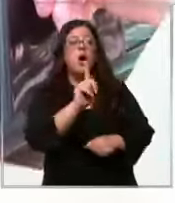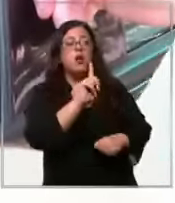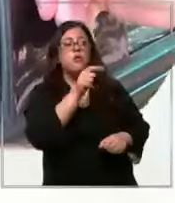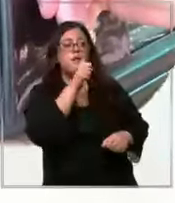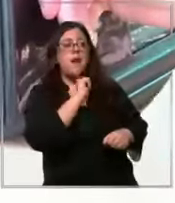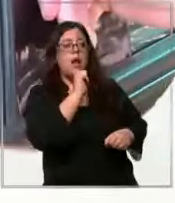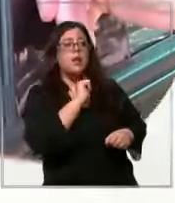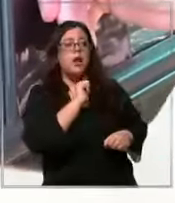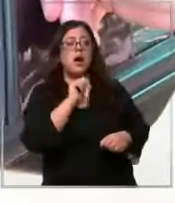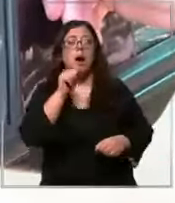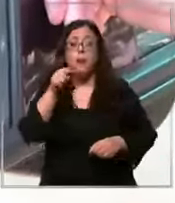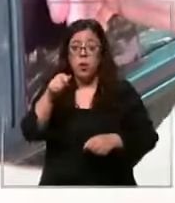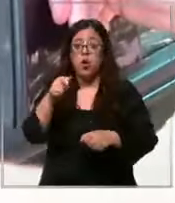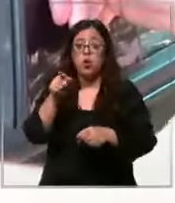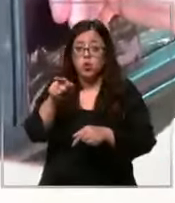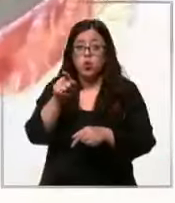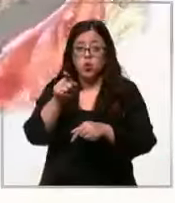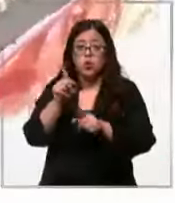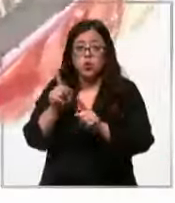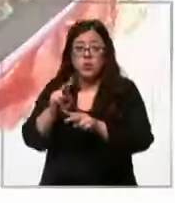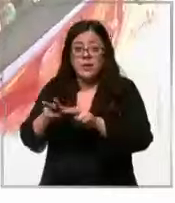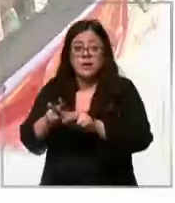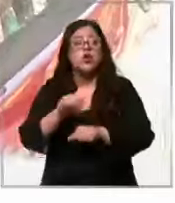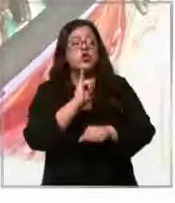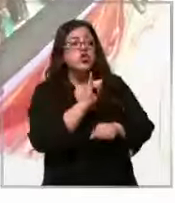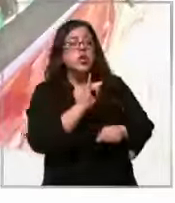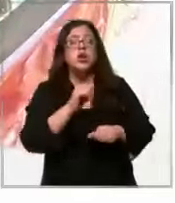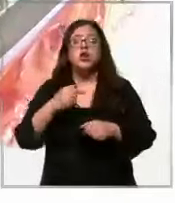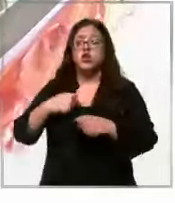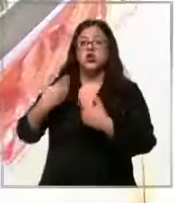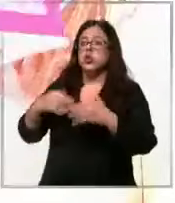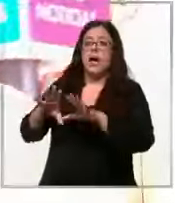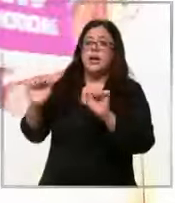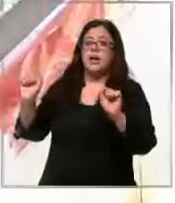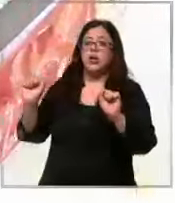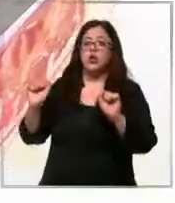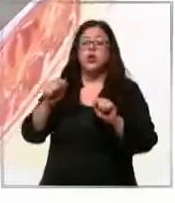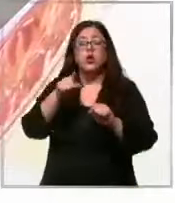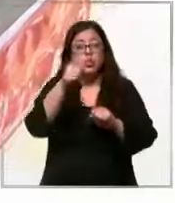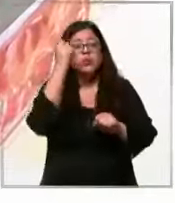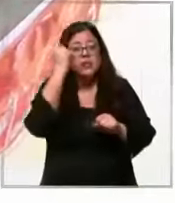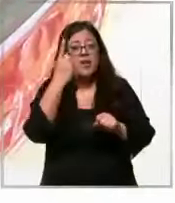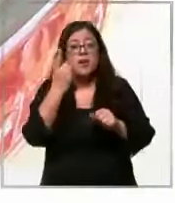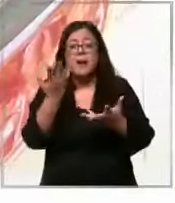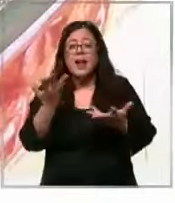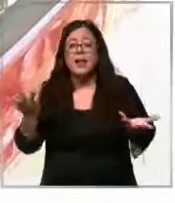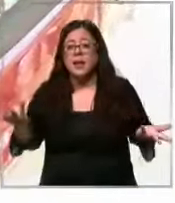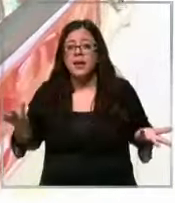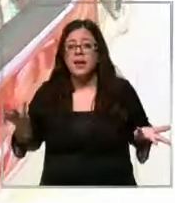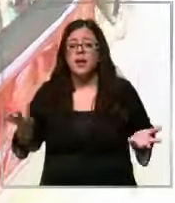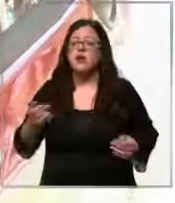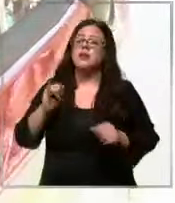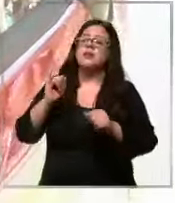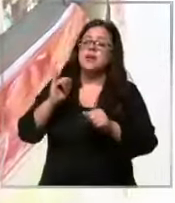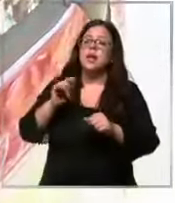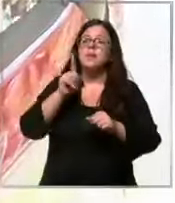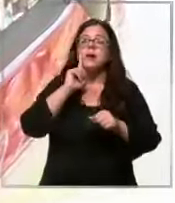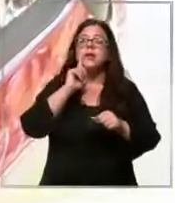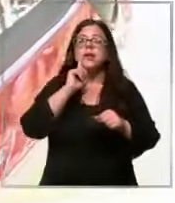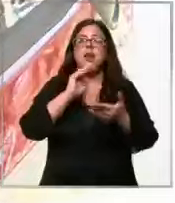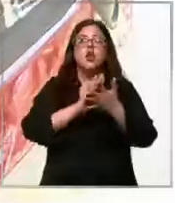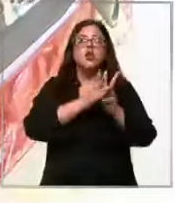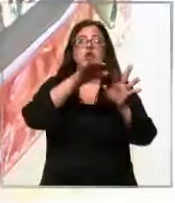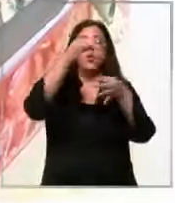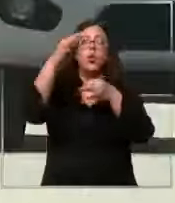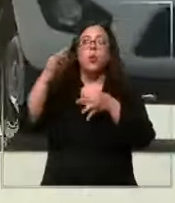no. ¿Lo va a renovar? Sí, tengo que hacerlo. Sí, ya lo renové. Tal día. ¿Y sabe para qué sirve? Sí, para tener al día los